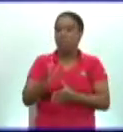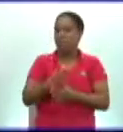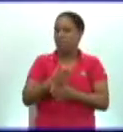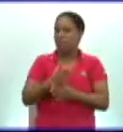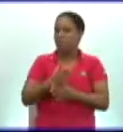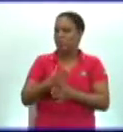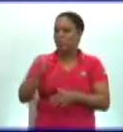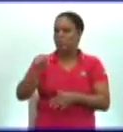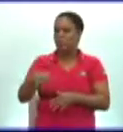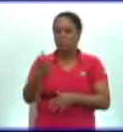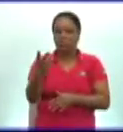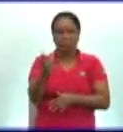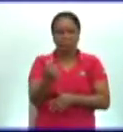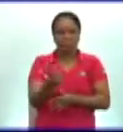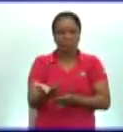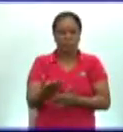valores?